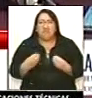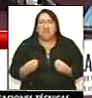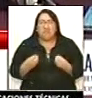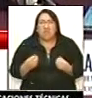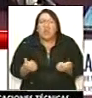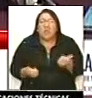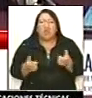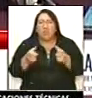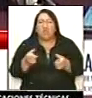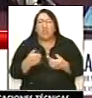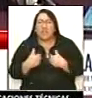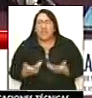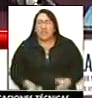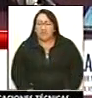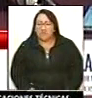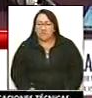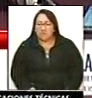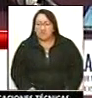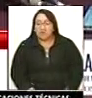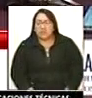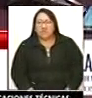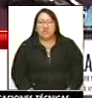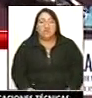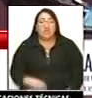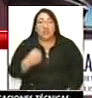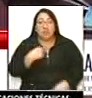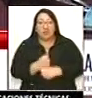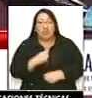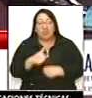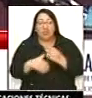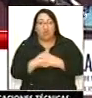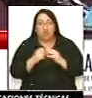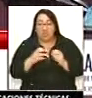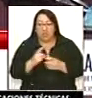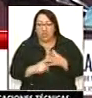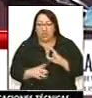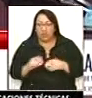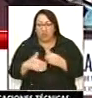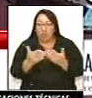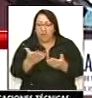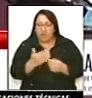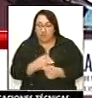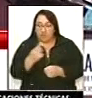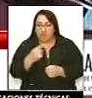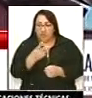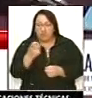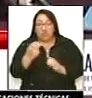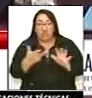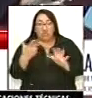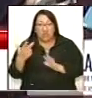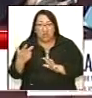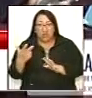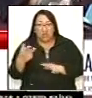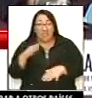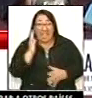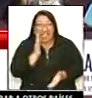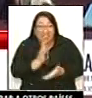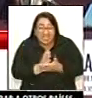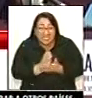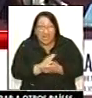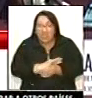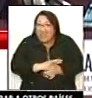el control que tenemos? Si tenemos solamente en los trabajos que acaban de decir y que todo el mundo reclama, solo 288